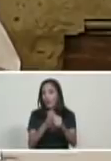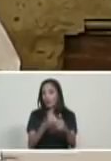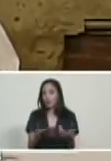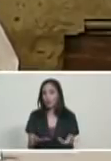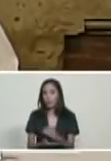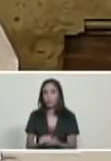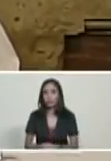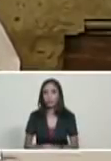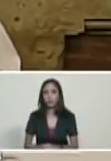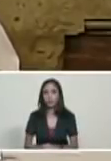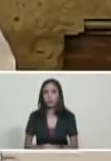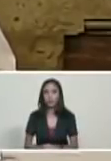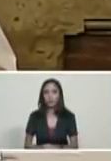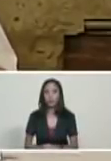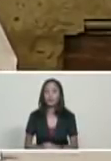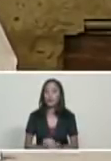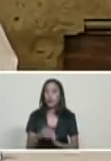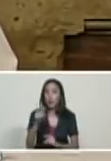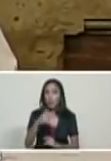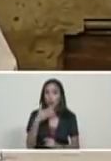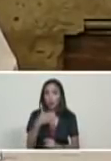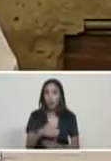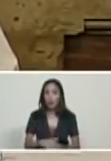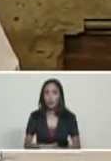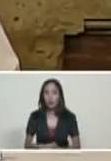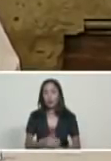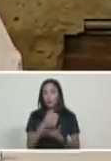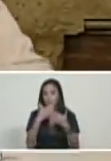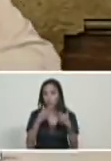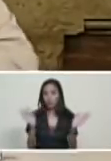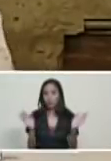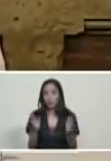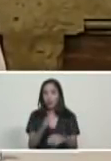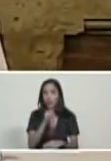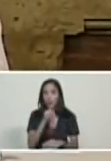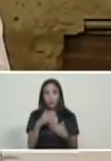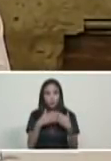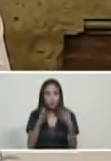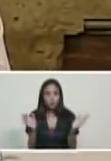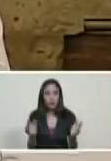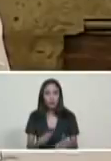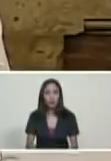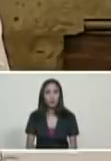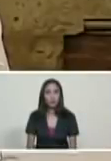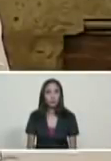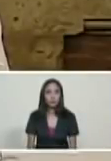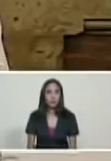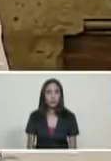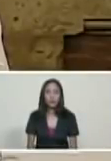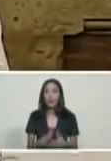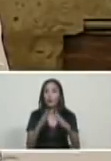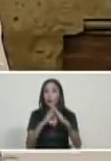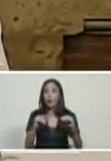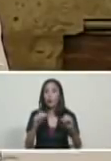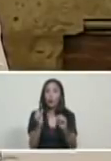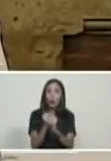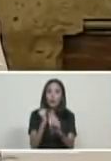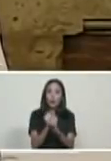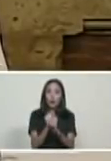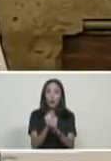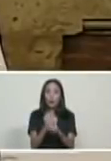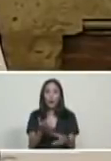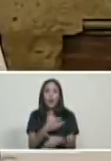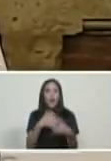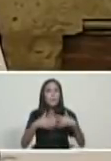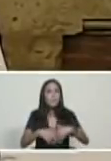quiero recibir, darle las gracias públicamente a la clase obrera de la